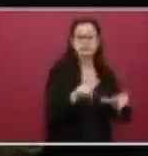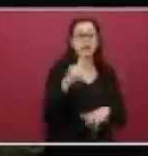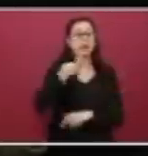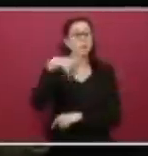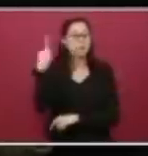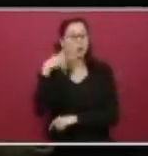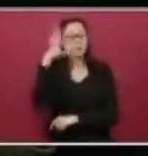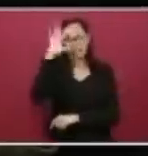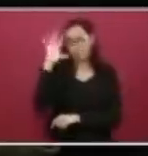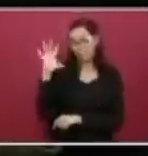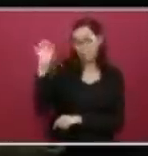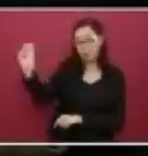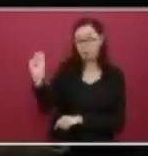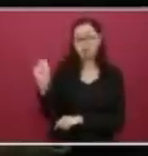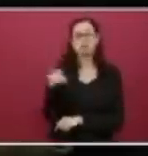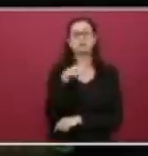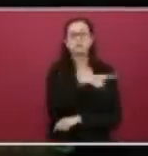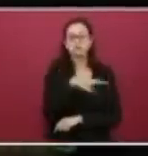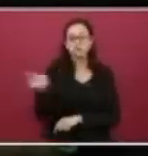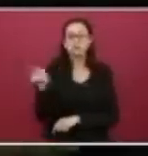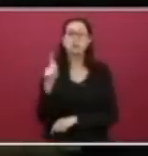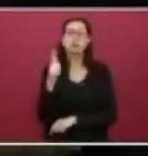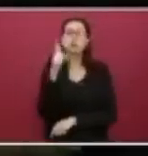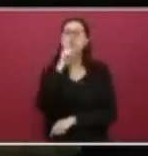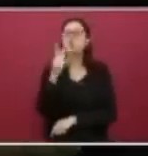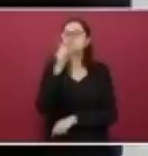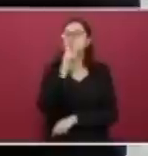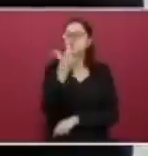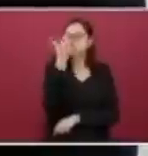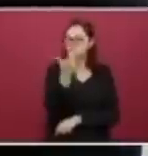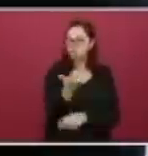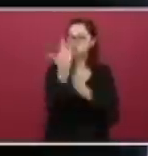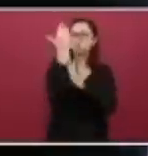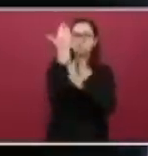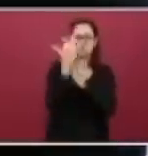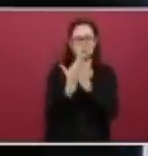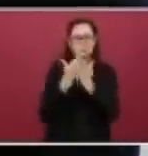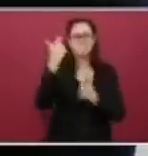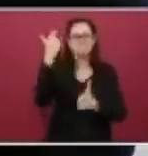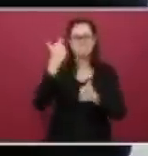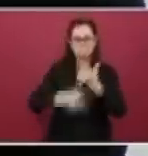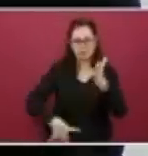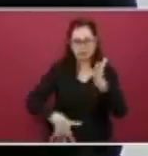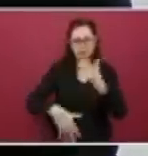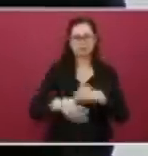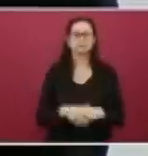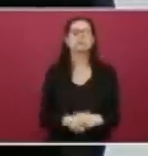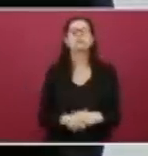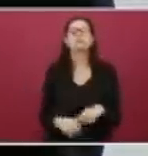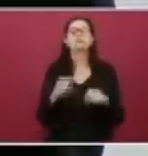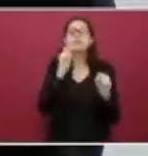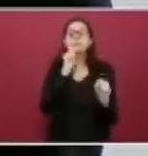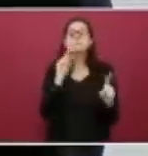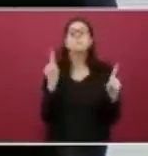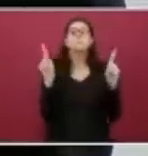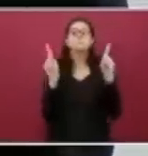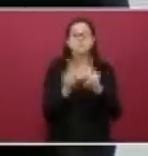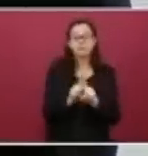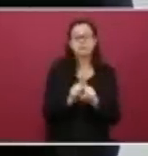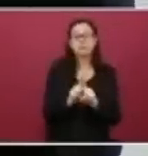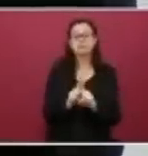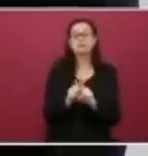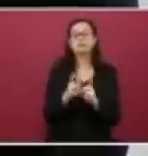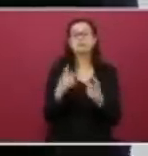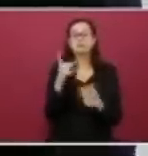morelos se bajará la tarifa de electricidad de uso doméstico de igual manera para mejorar la